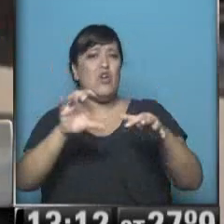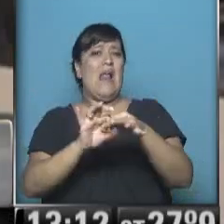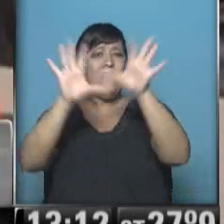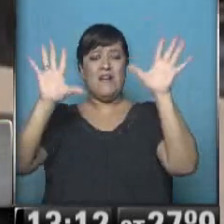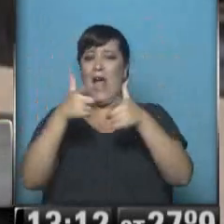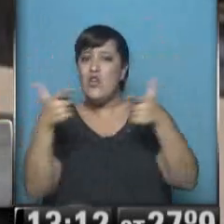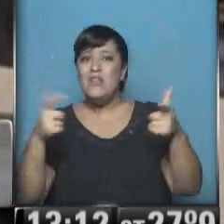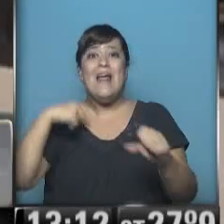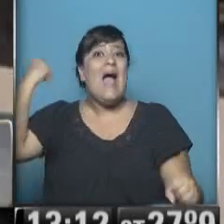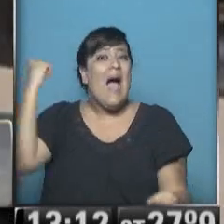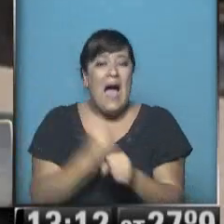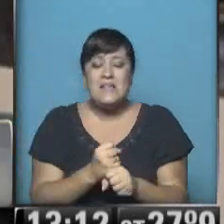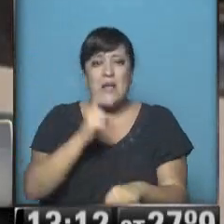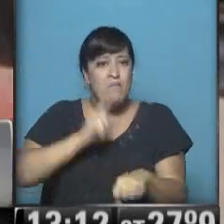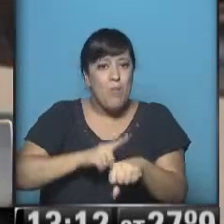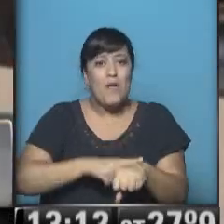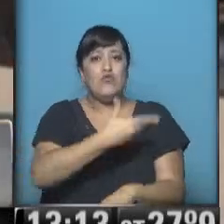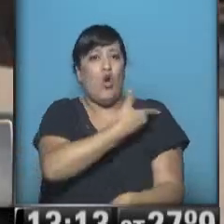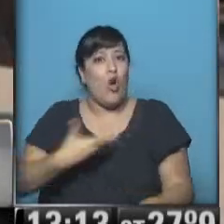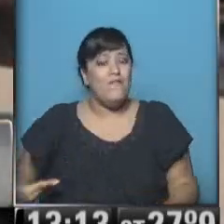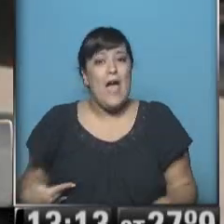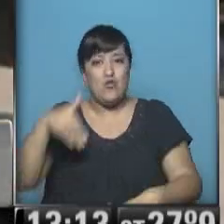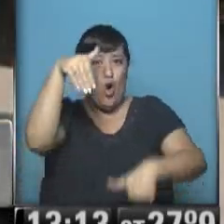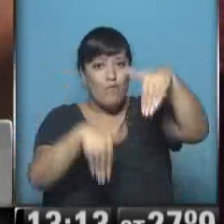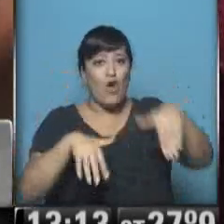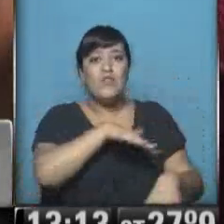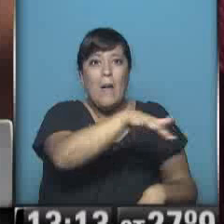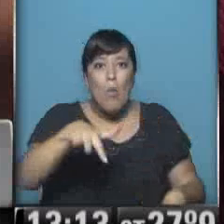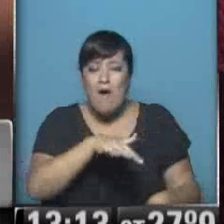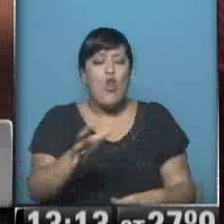hasta que no haya un gobierno elegido por el pueblo, el